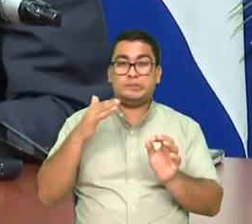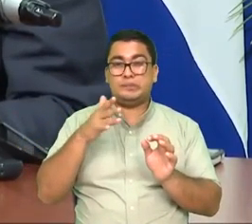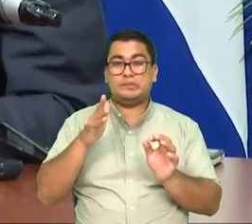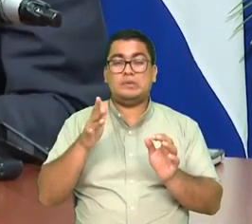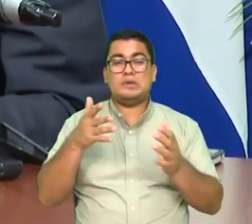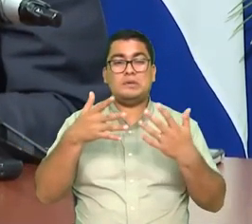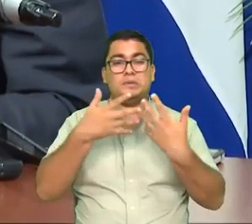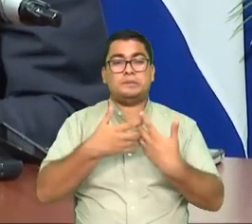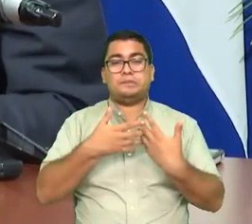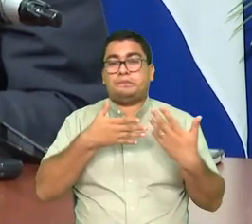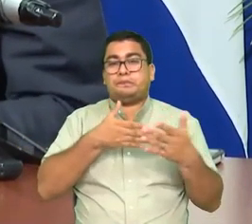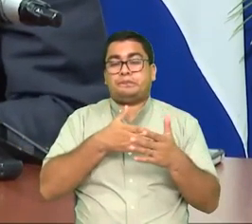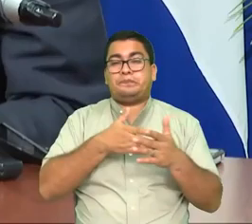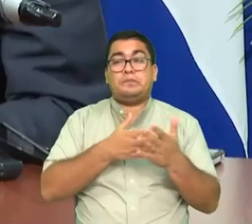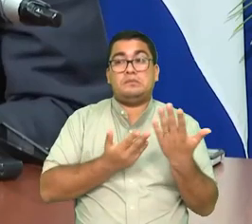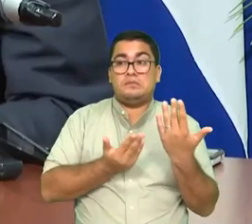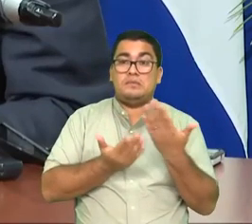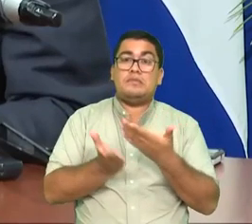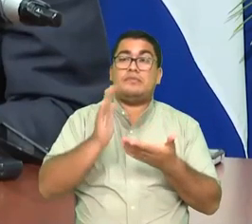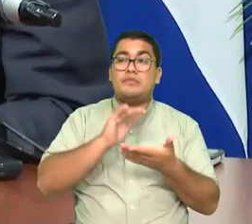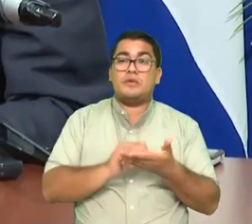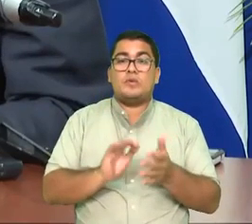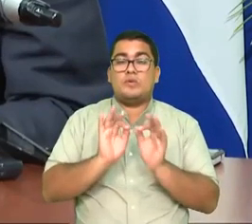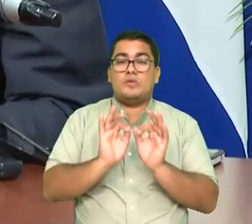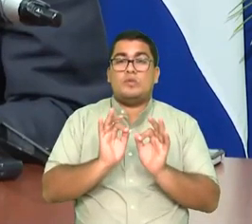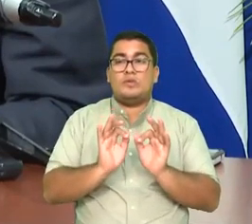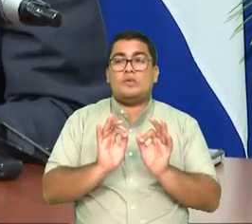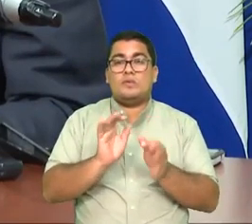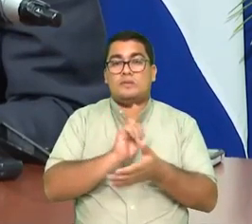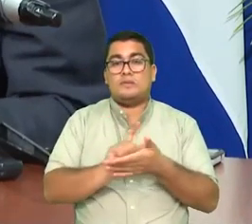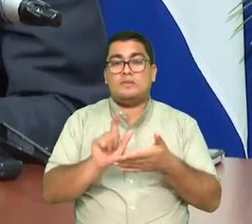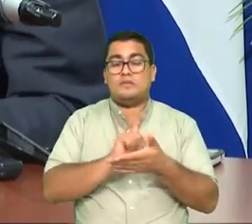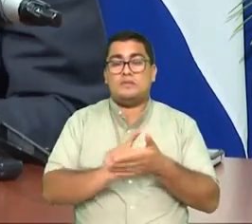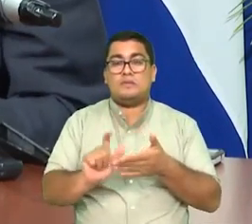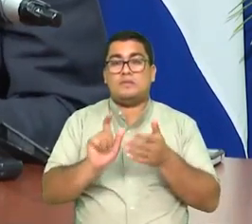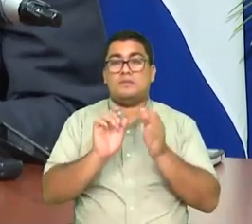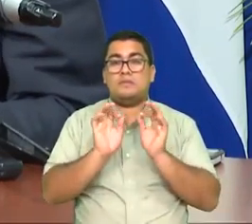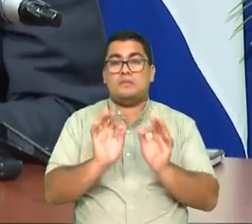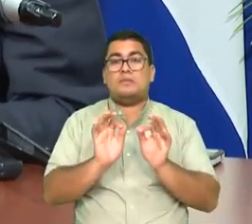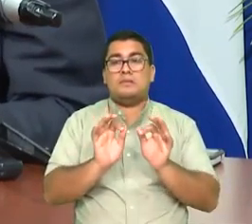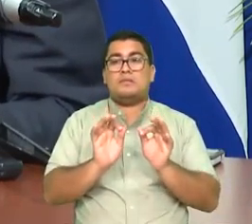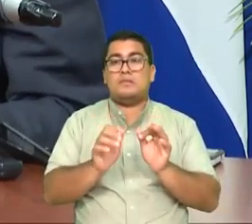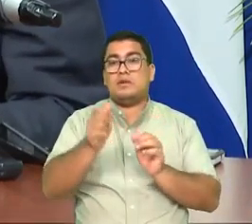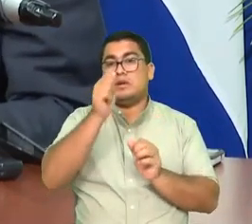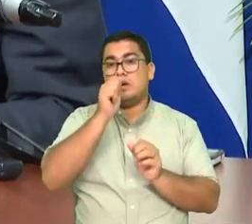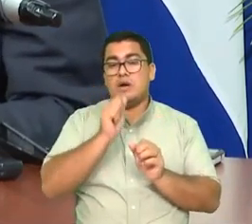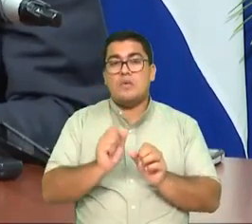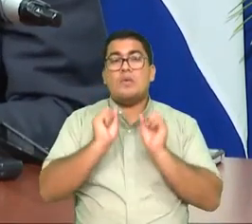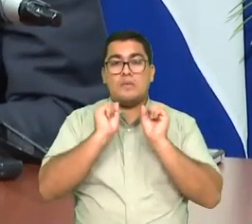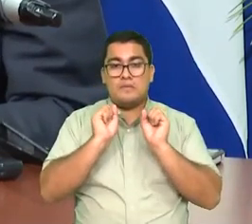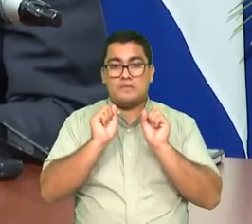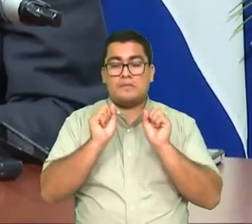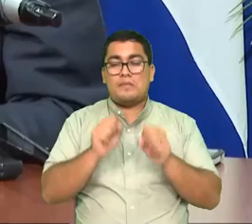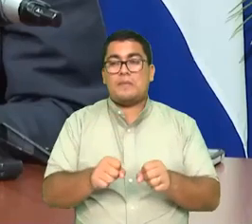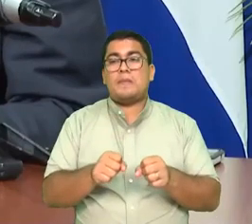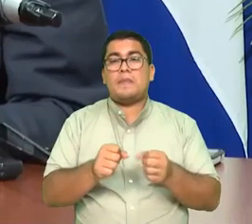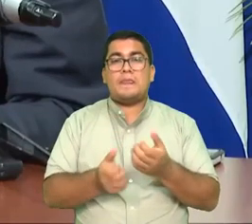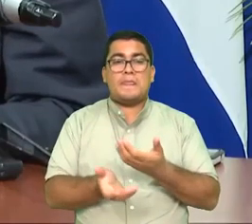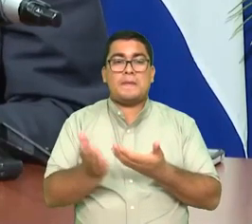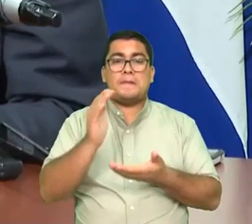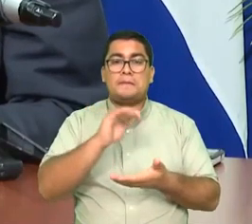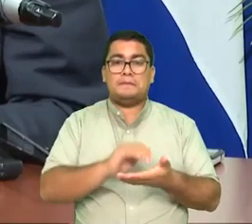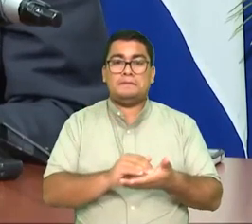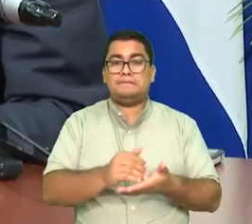un momento, esperando que vuelva otra vez la planta a tener los niveles de turbidez permisibles con los que ella trabaja, y podríamos volver a